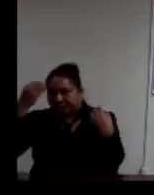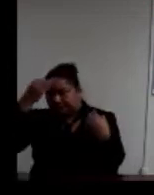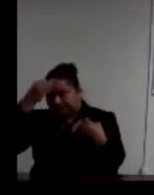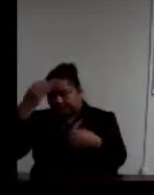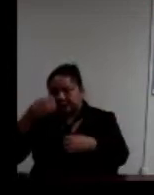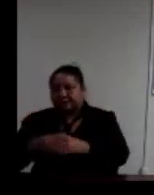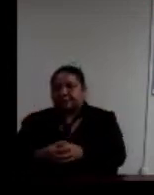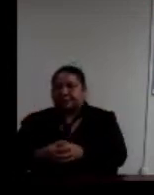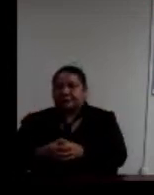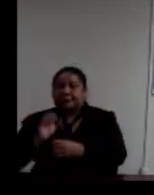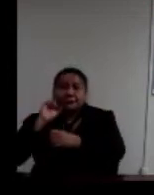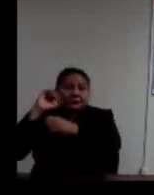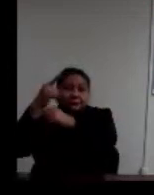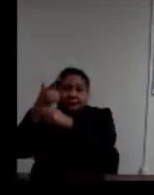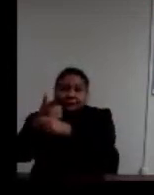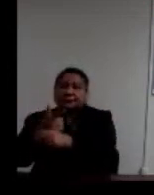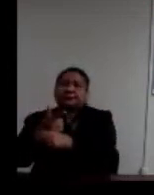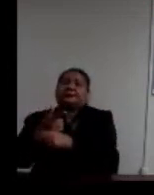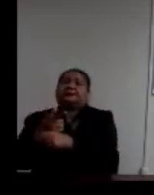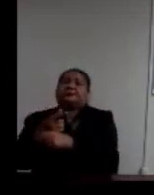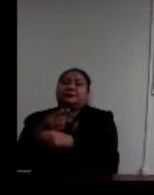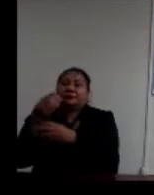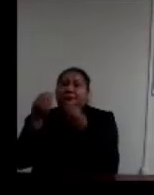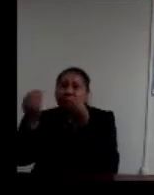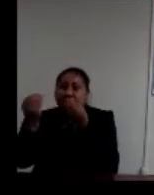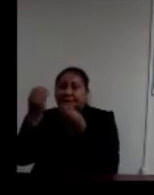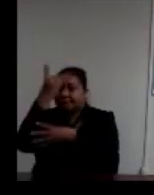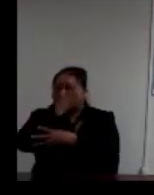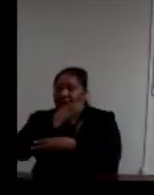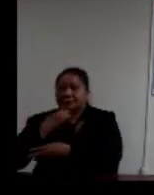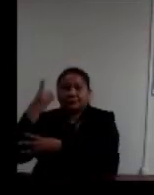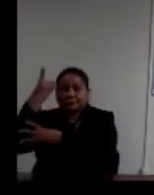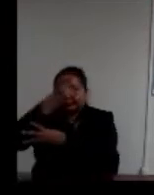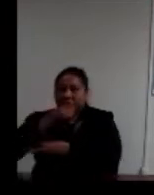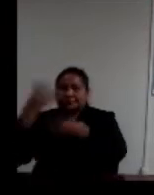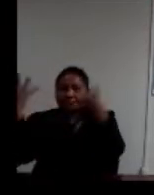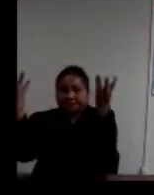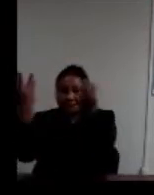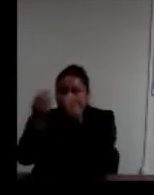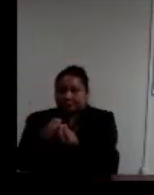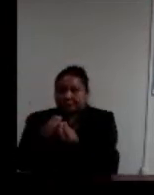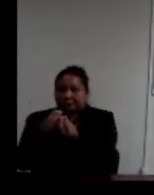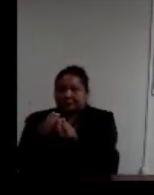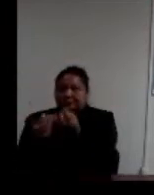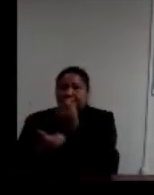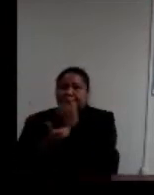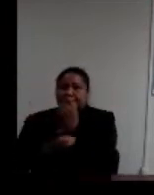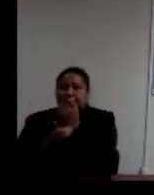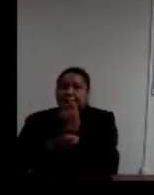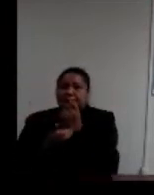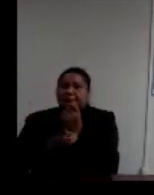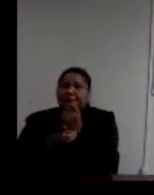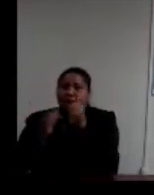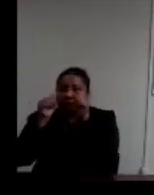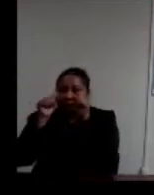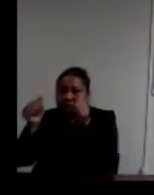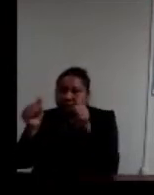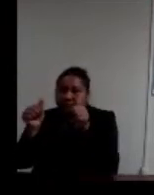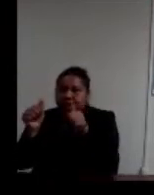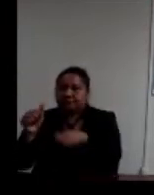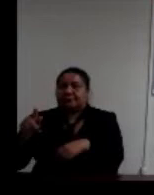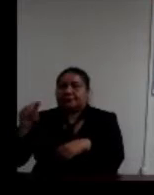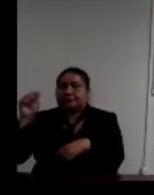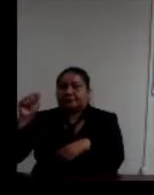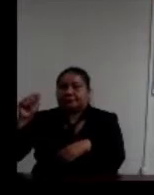nos damos cuenta, son muchos diagnósticos que pueden estar junto con el trastorno con déficit de la atención o